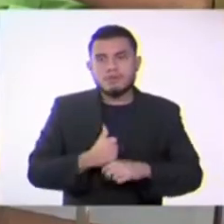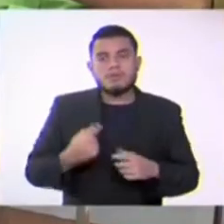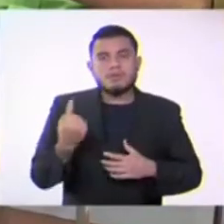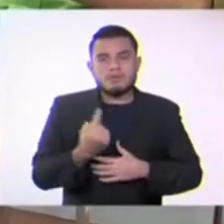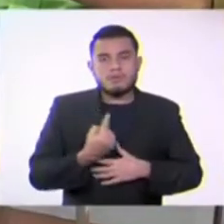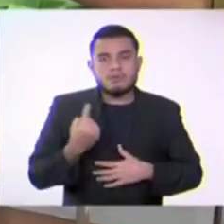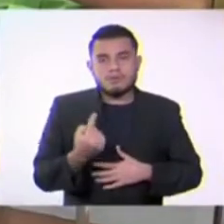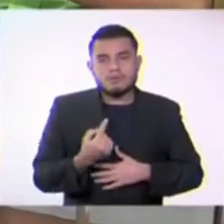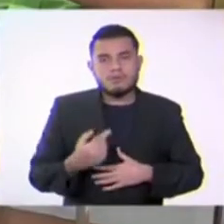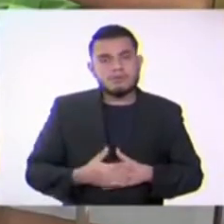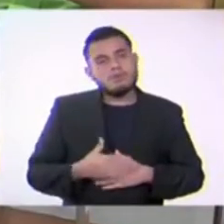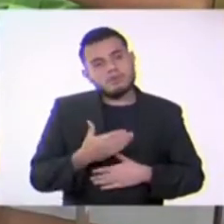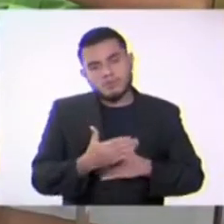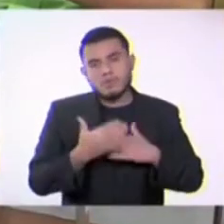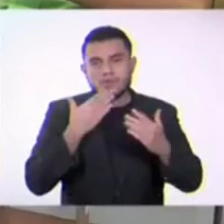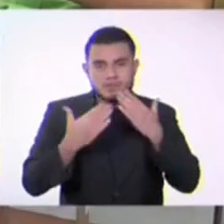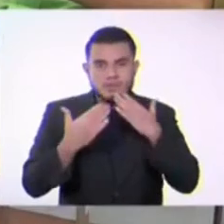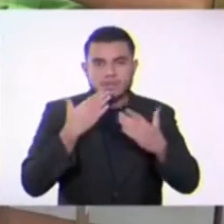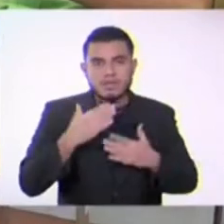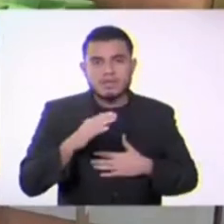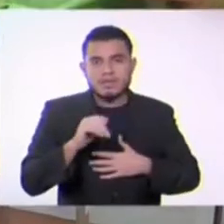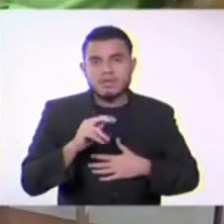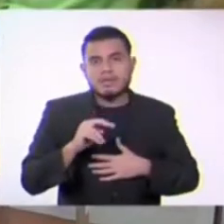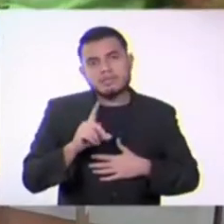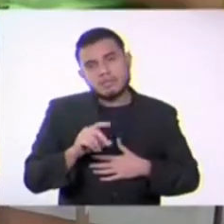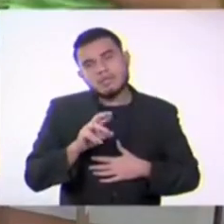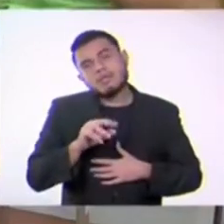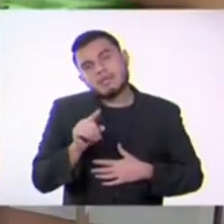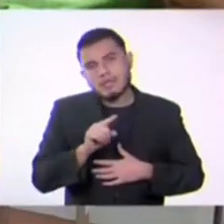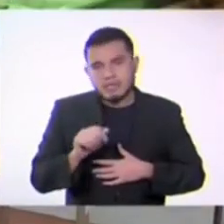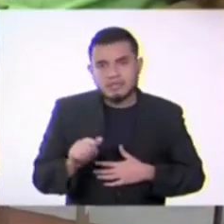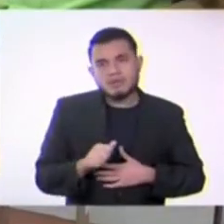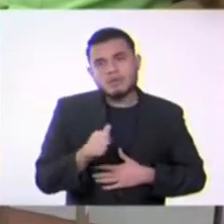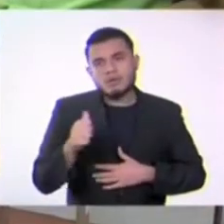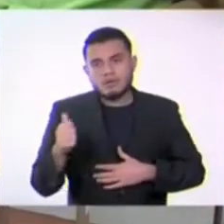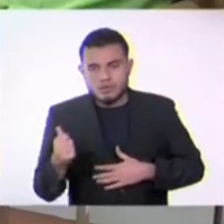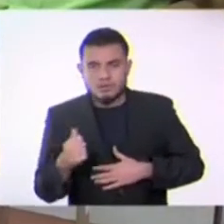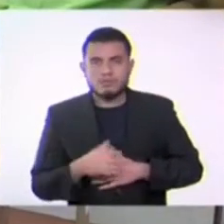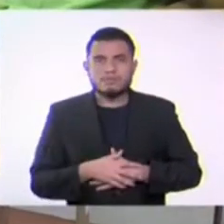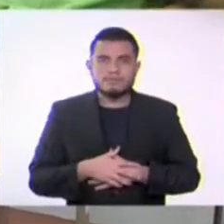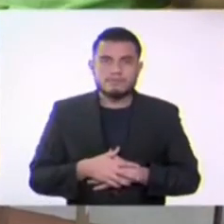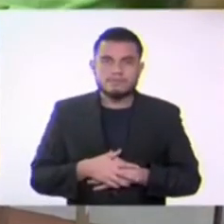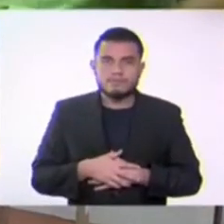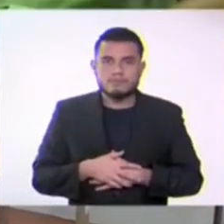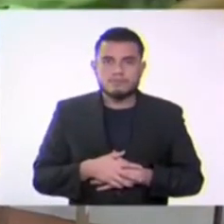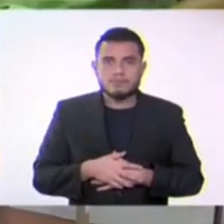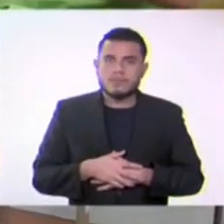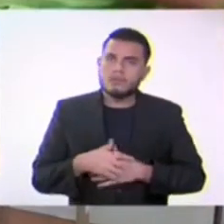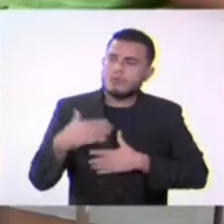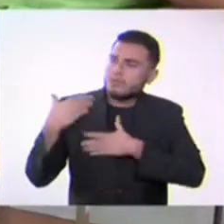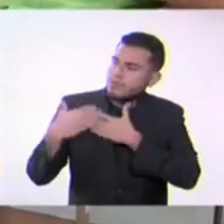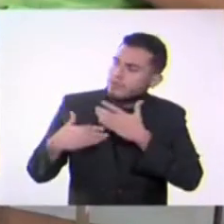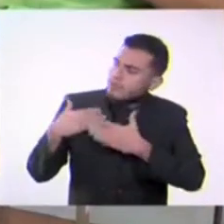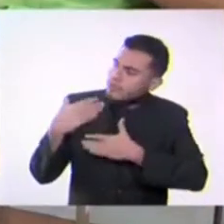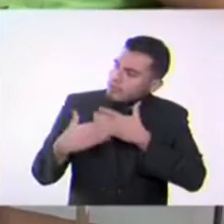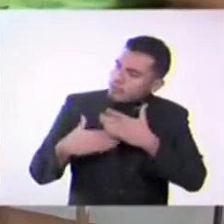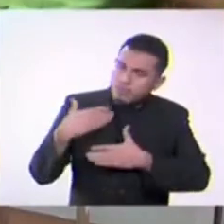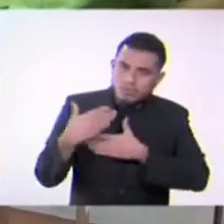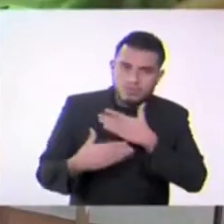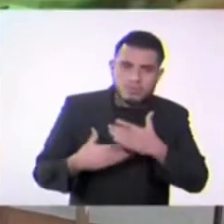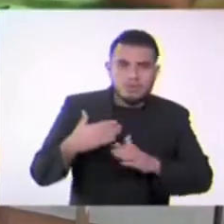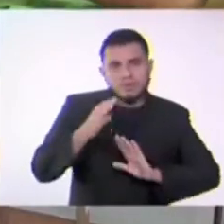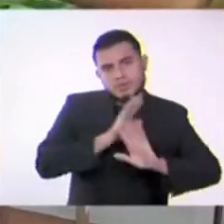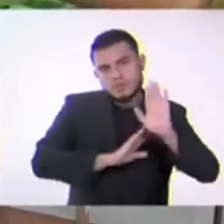en términos, como decíamos, de raza o de otro tipo, sino que de una producción histórica, de un